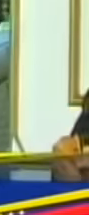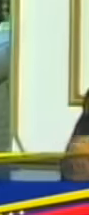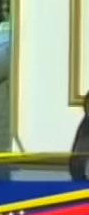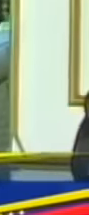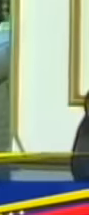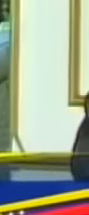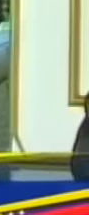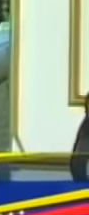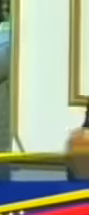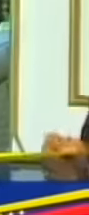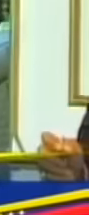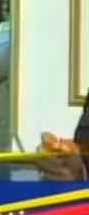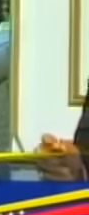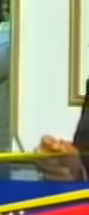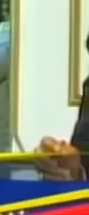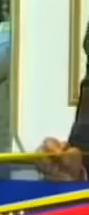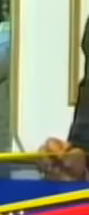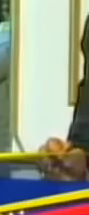En Petare,